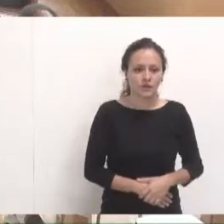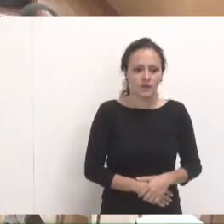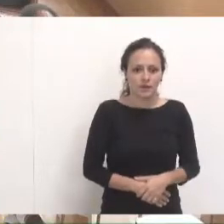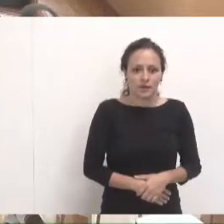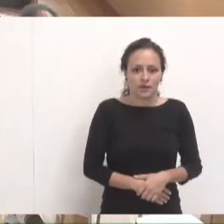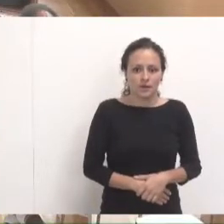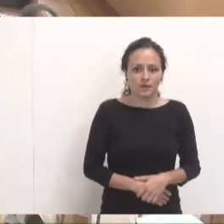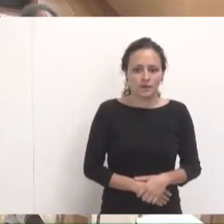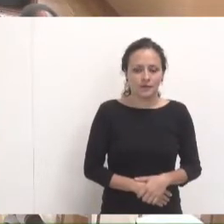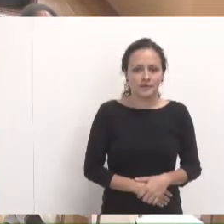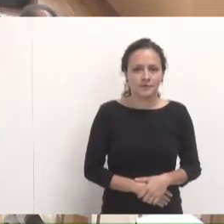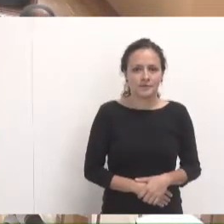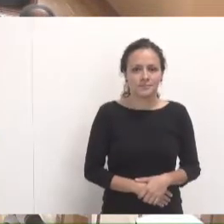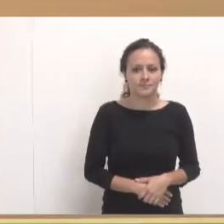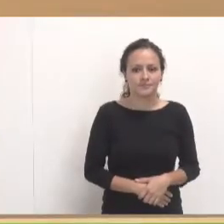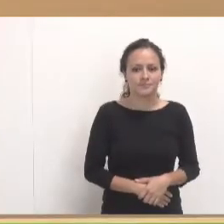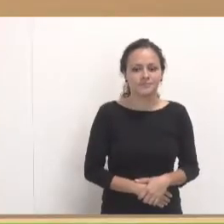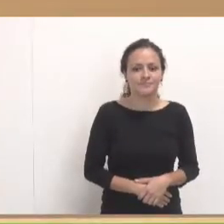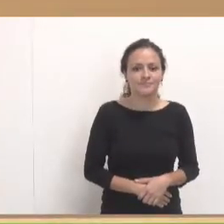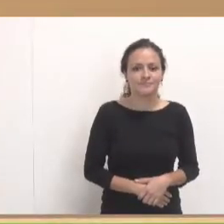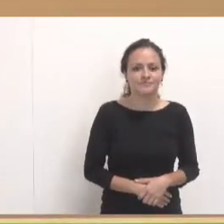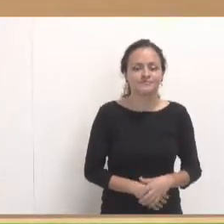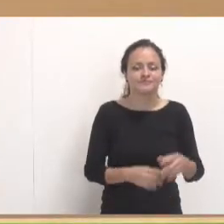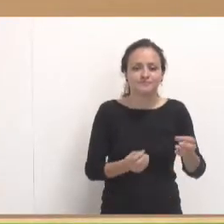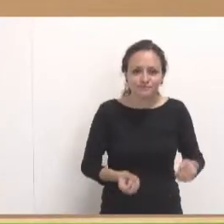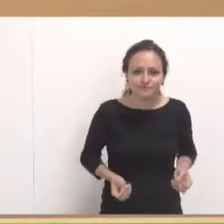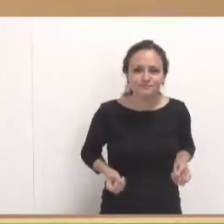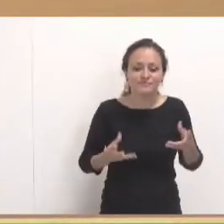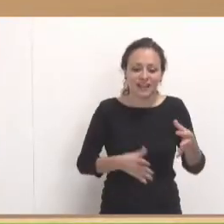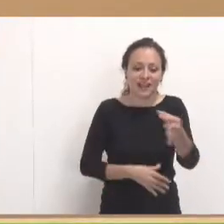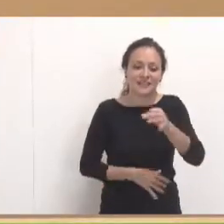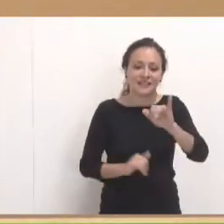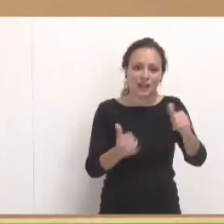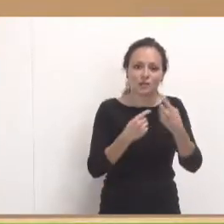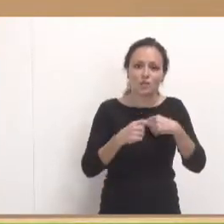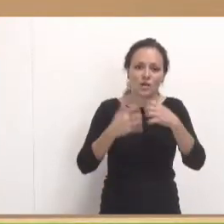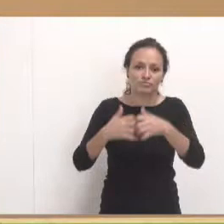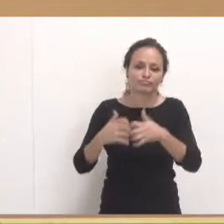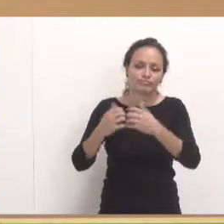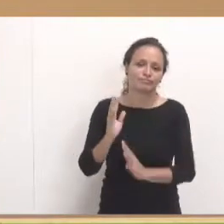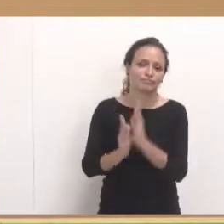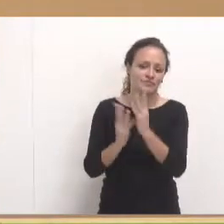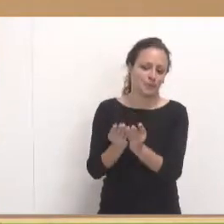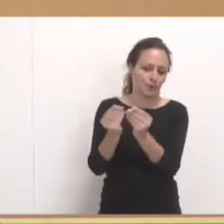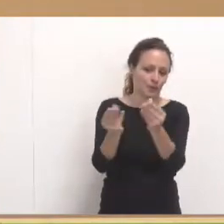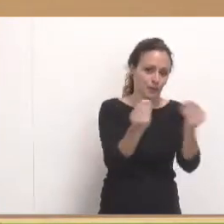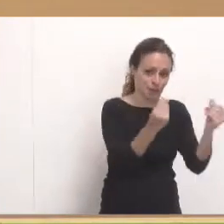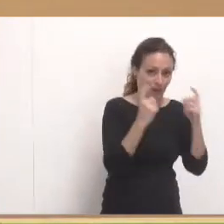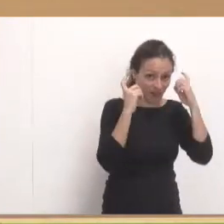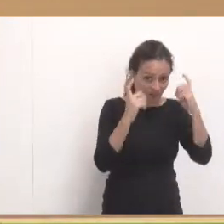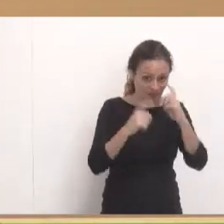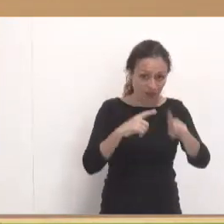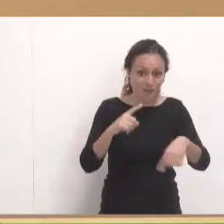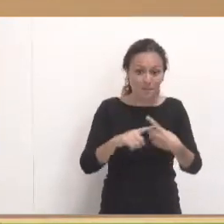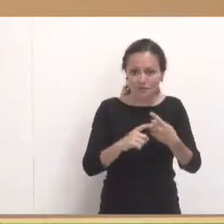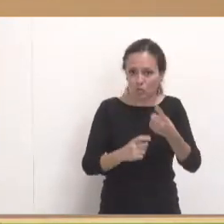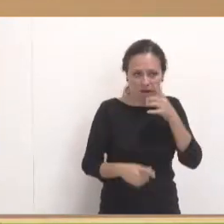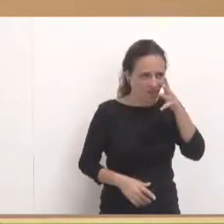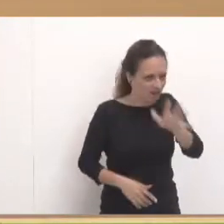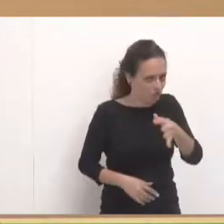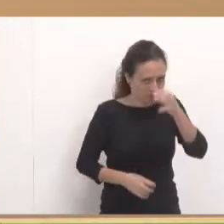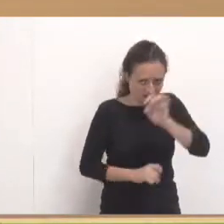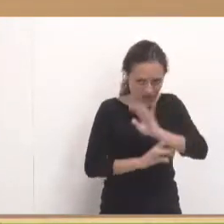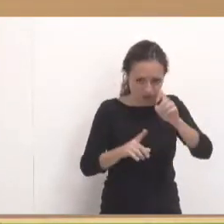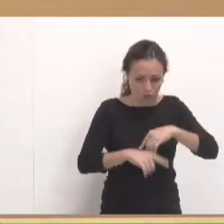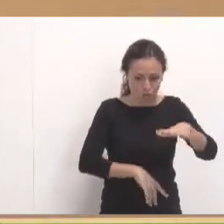Muy bien. El texto es el siguiente. Declarar la isla de Tenerife como territorio libre de incineradoras, lo que supone manifestar la renuncia explícita de esta institución